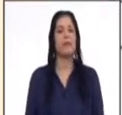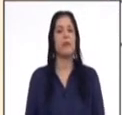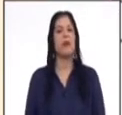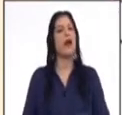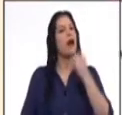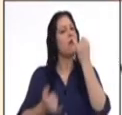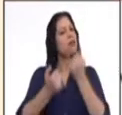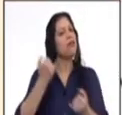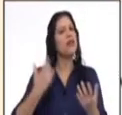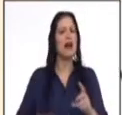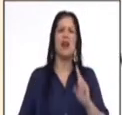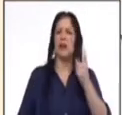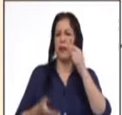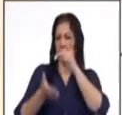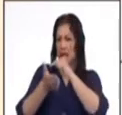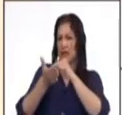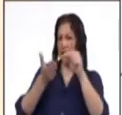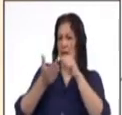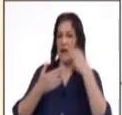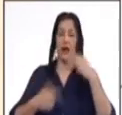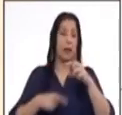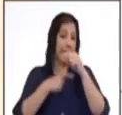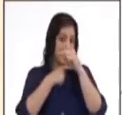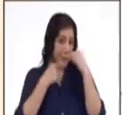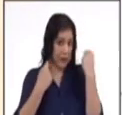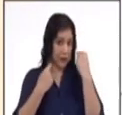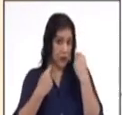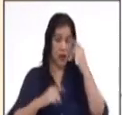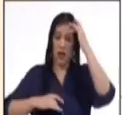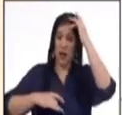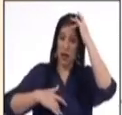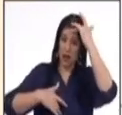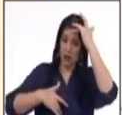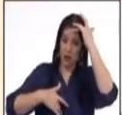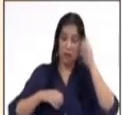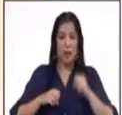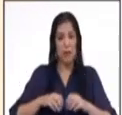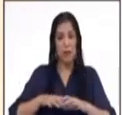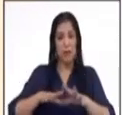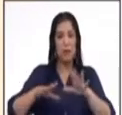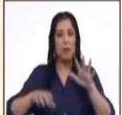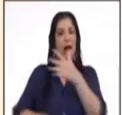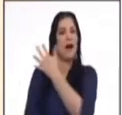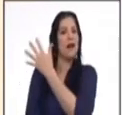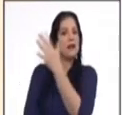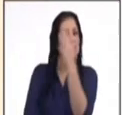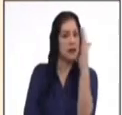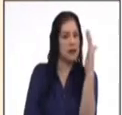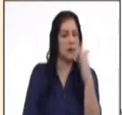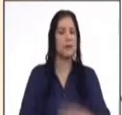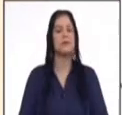A finales de la primera semana de marzo, la epidemia llegó a la selva.